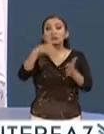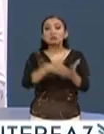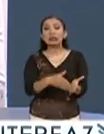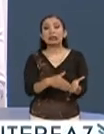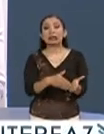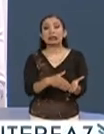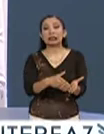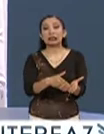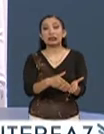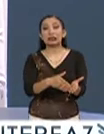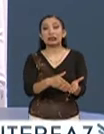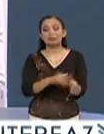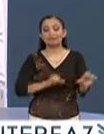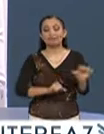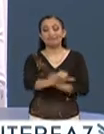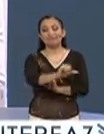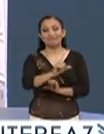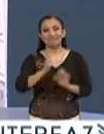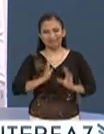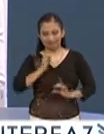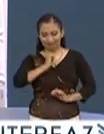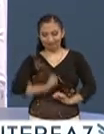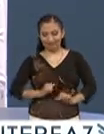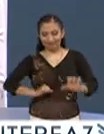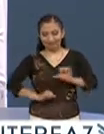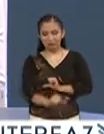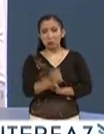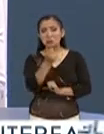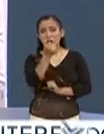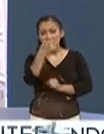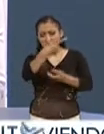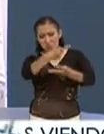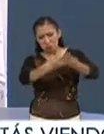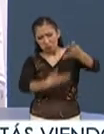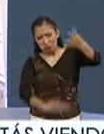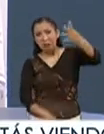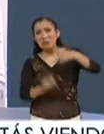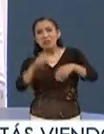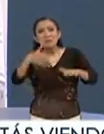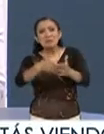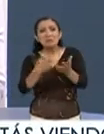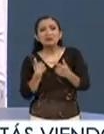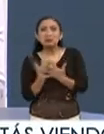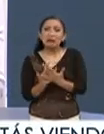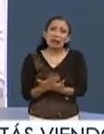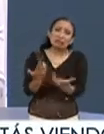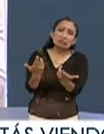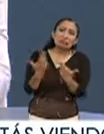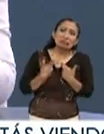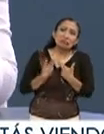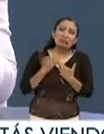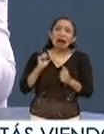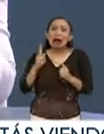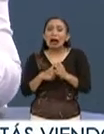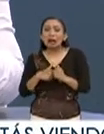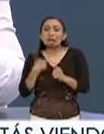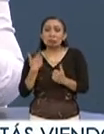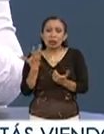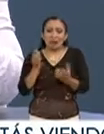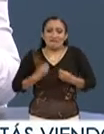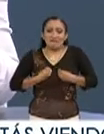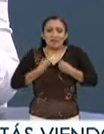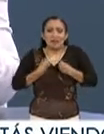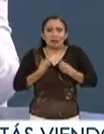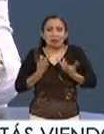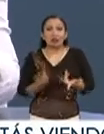2,000 trasplantes. Que es muy Son poco. muy pocos porque la lista de espera son más de 20,000. Entonces, esto parecía